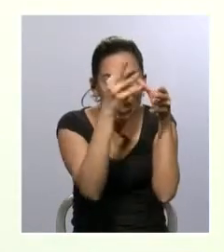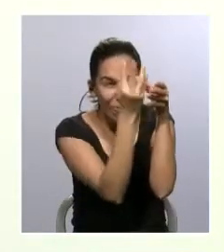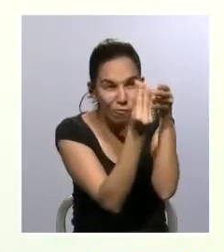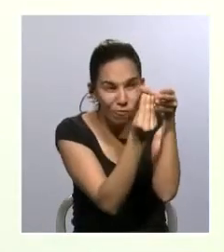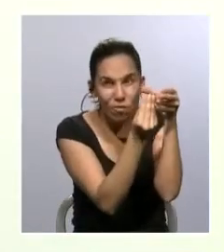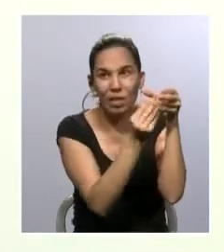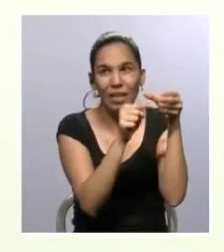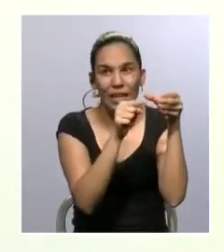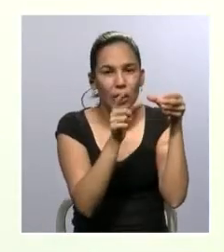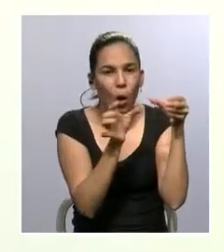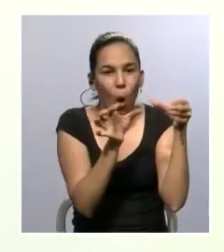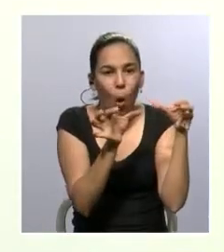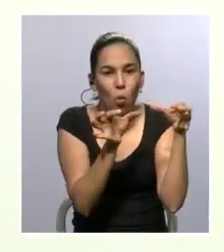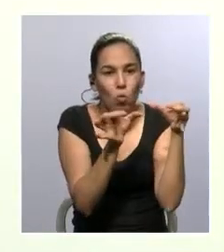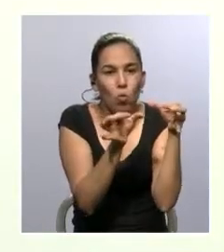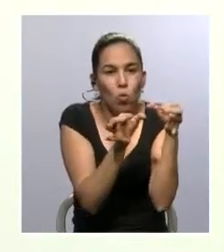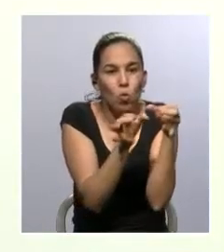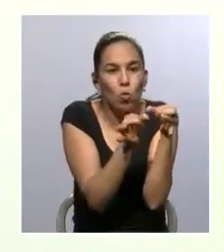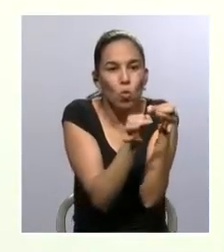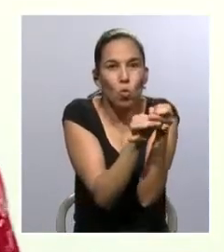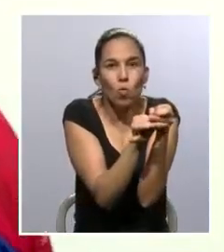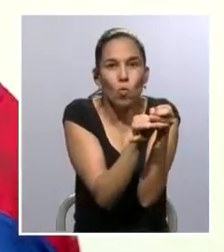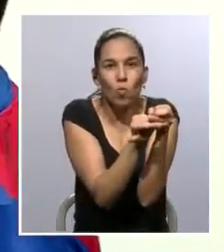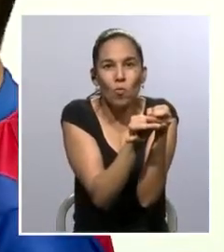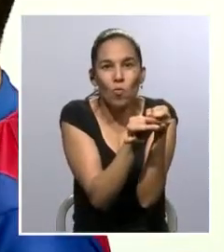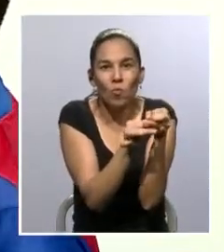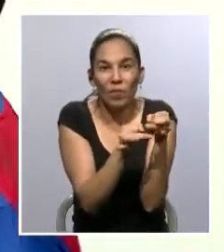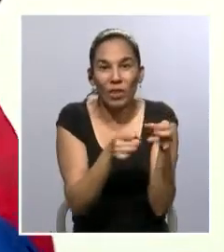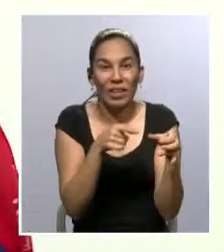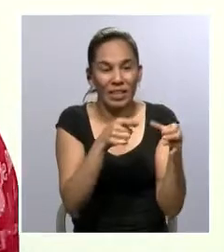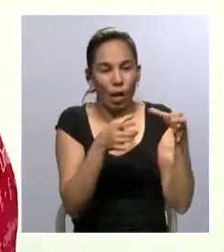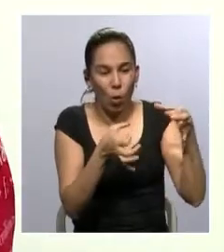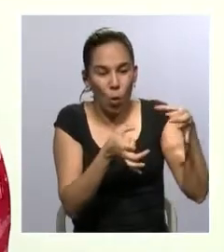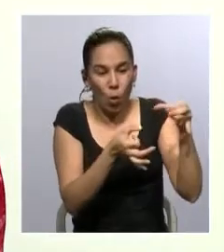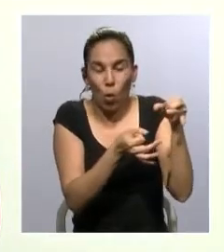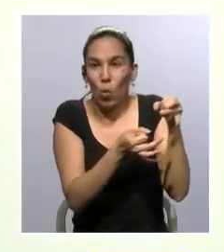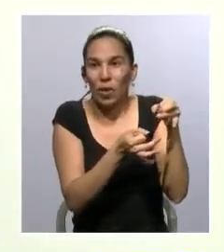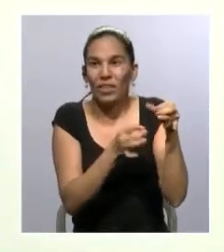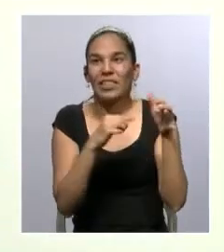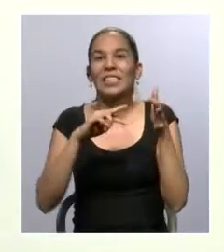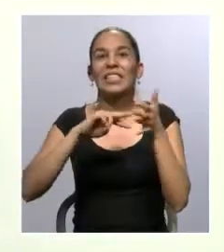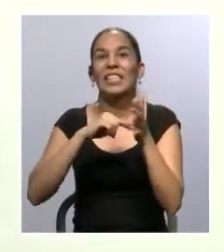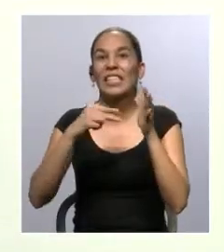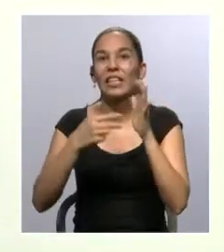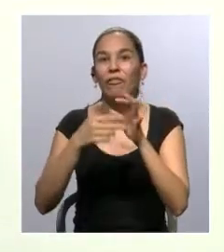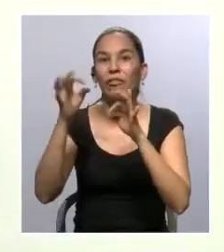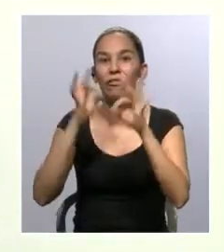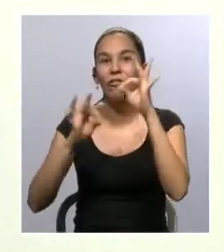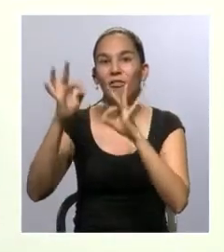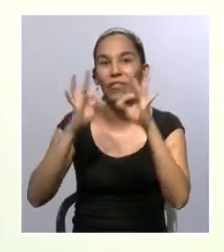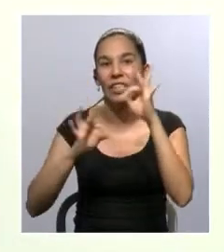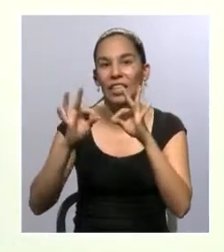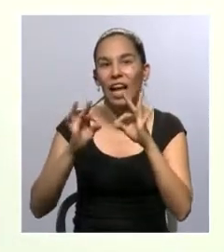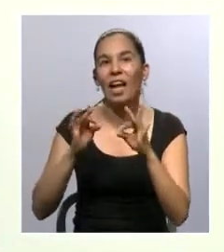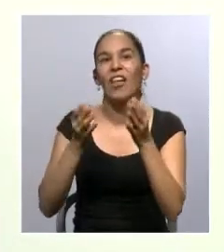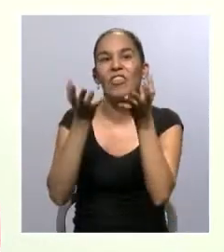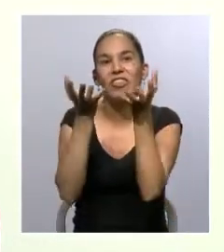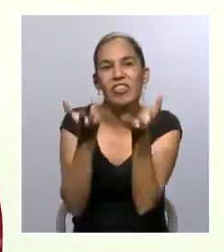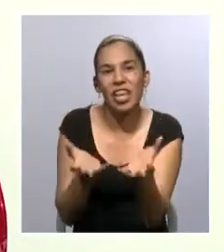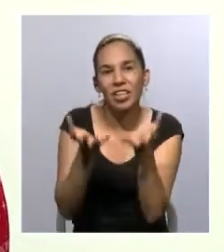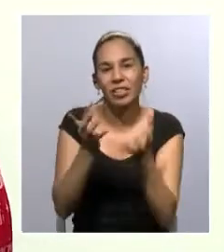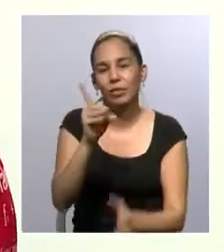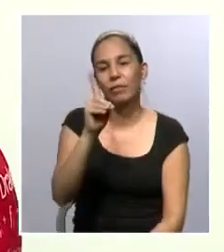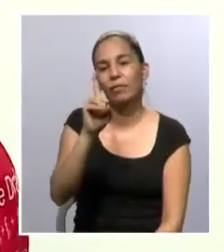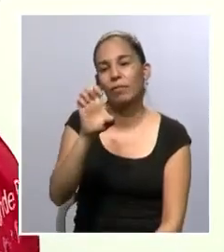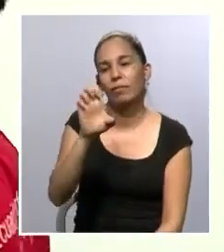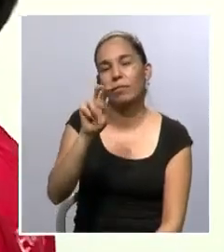tamaño. Ajá. Entonces, cuando se reducen de tamaño, cambia algo que en física se llama densidad. La densidad es